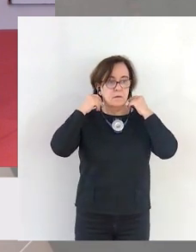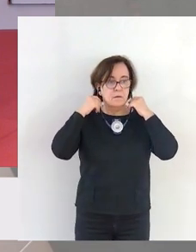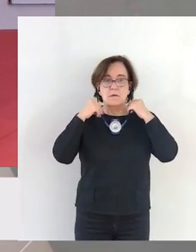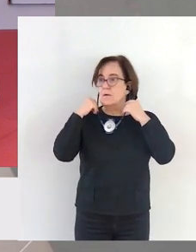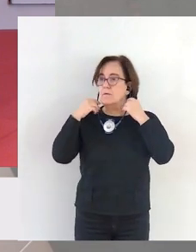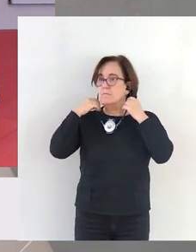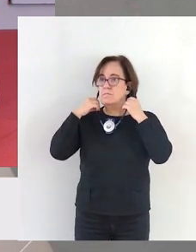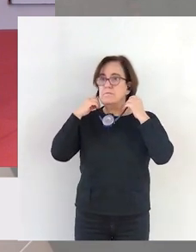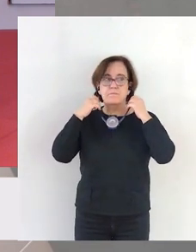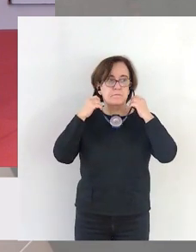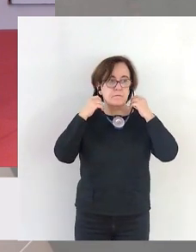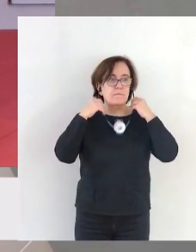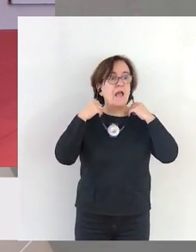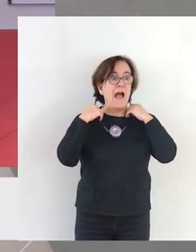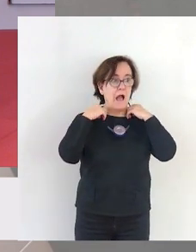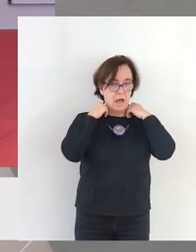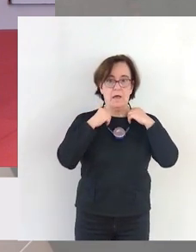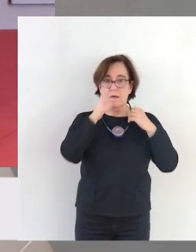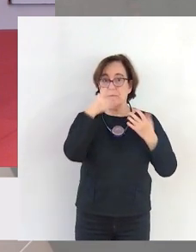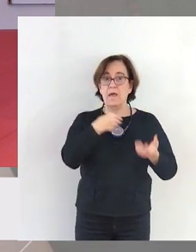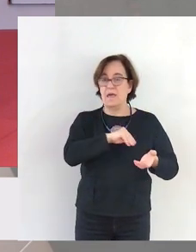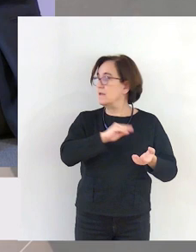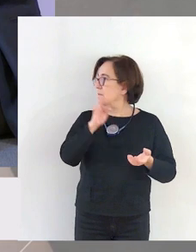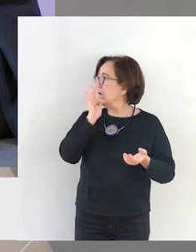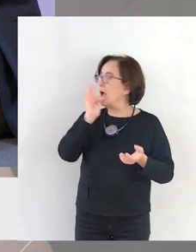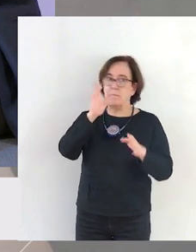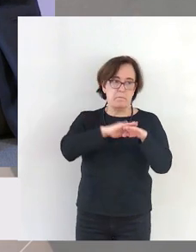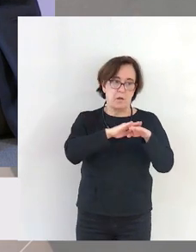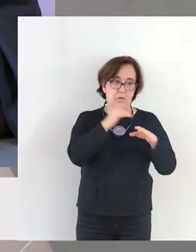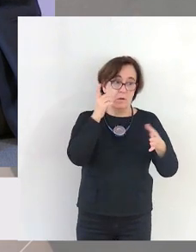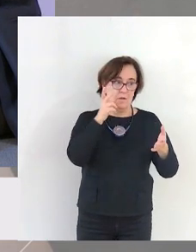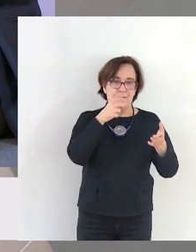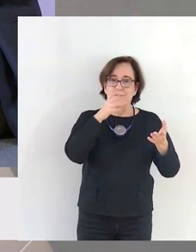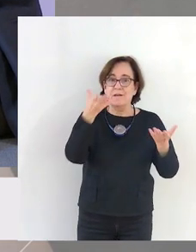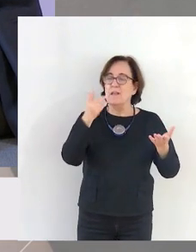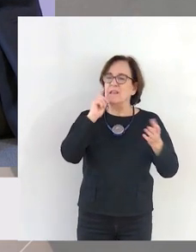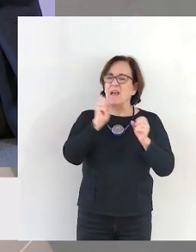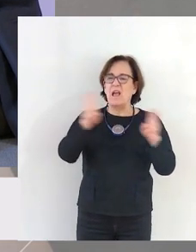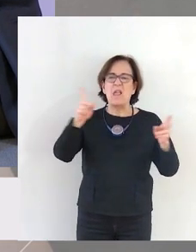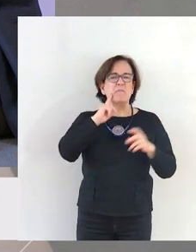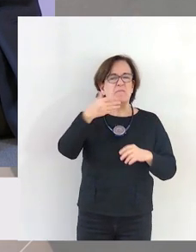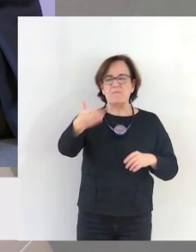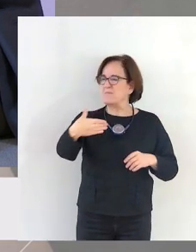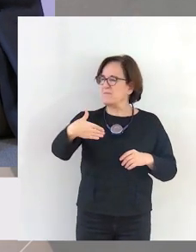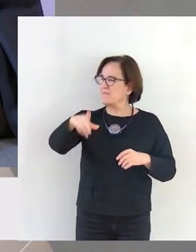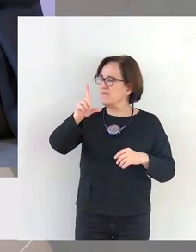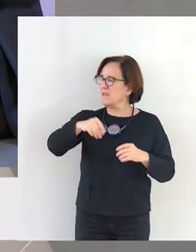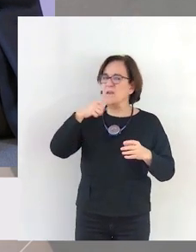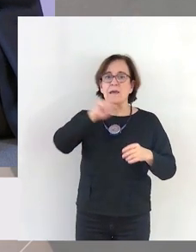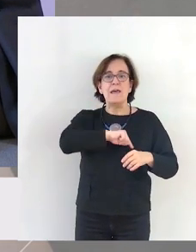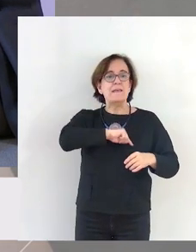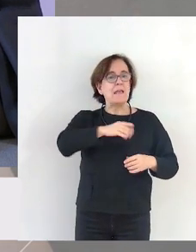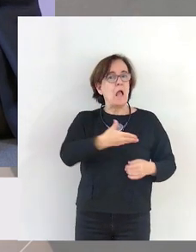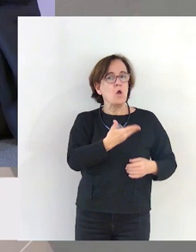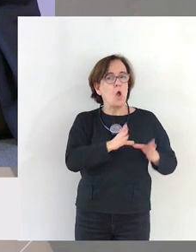que sea compassionate en España no en España tiene un sentido peyorativo sentir compasión